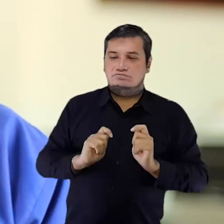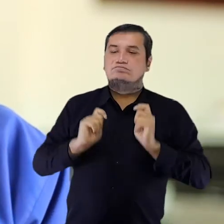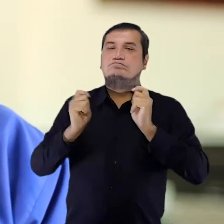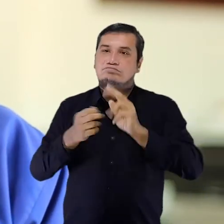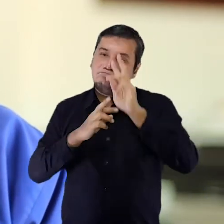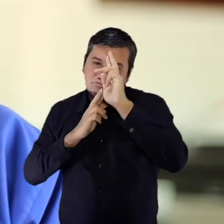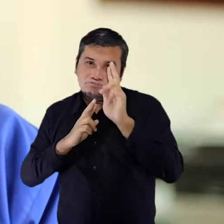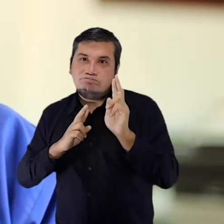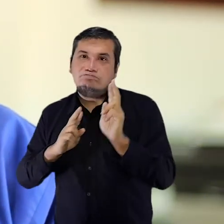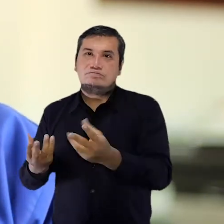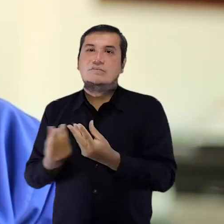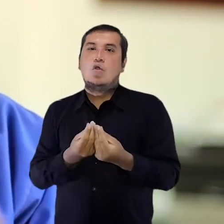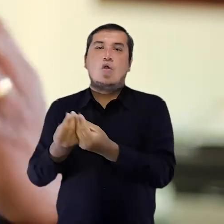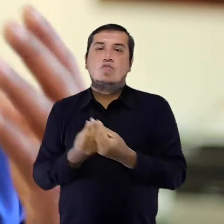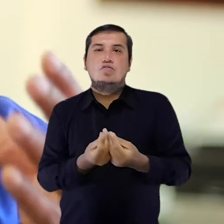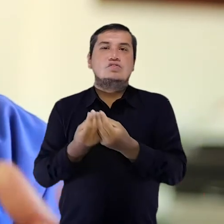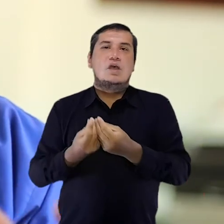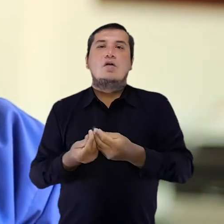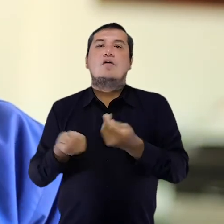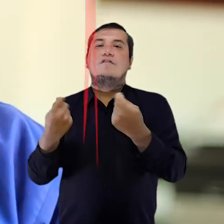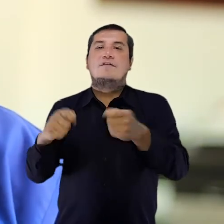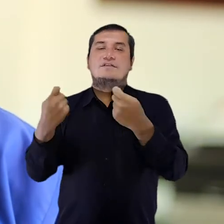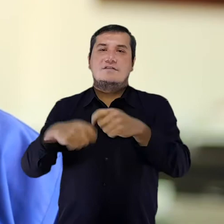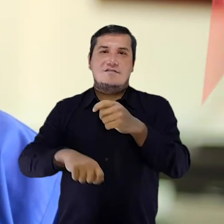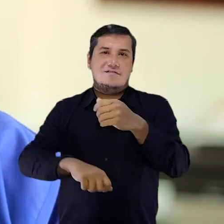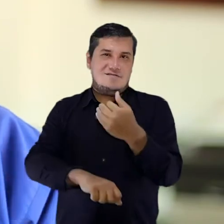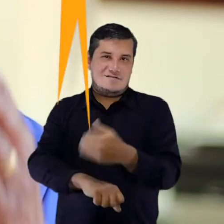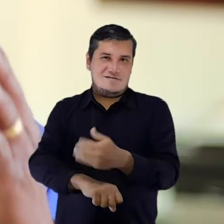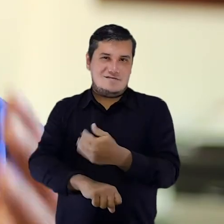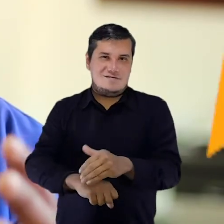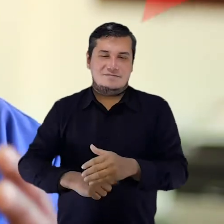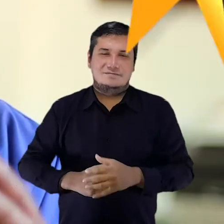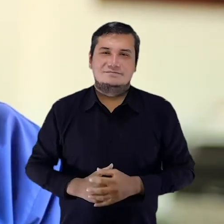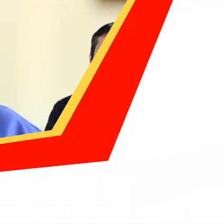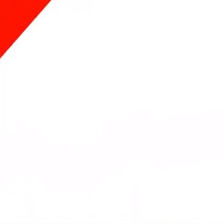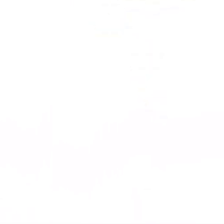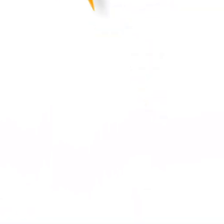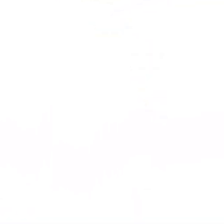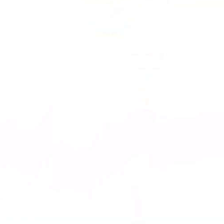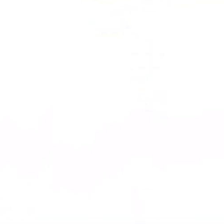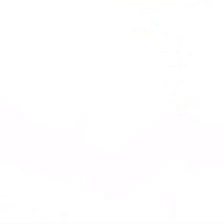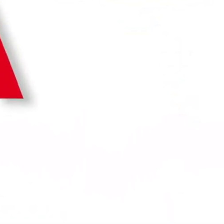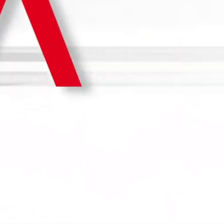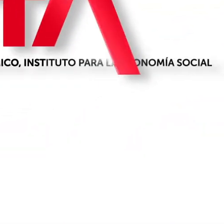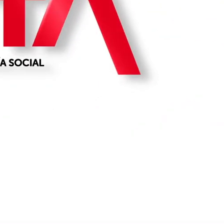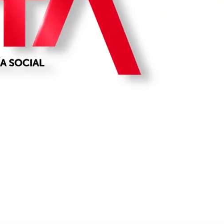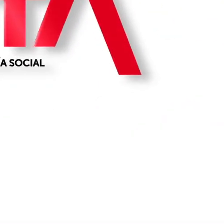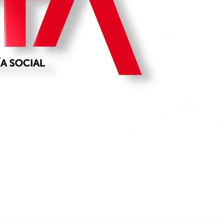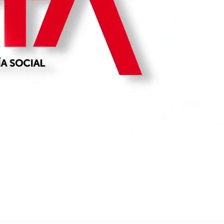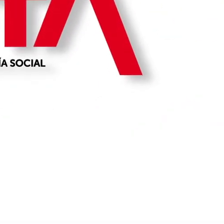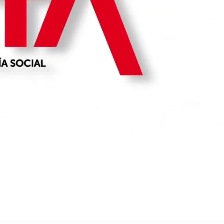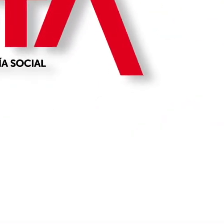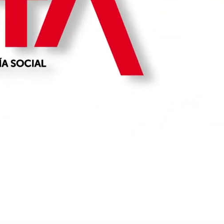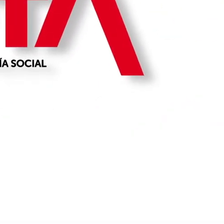de las localidades ante este ente de representación distrital.